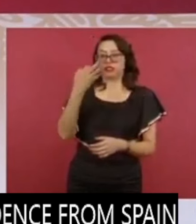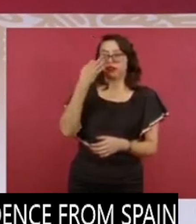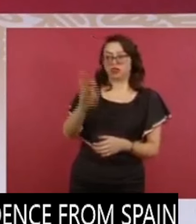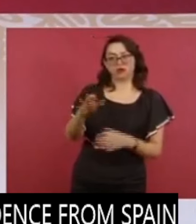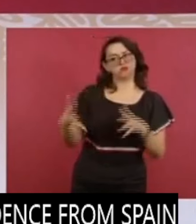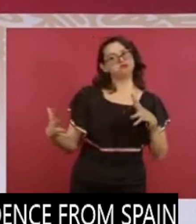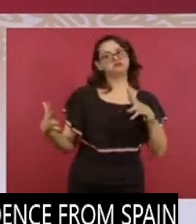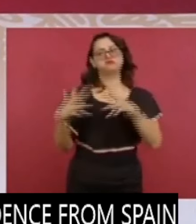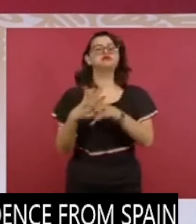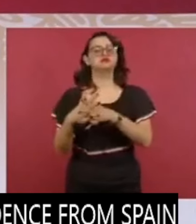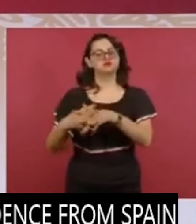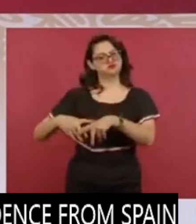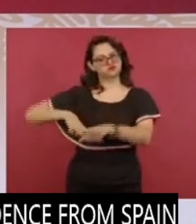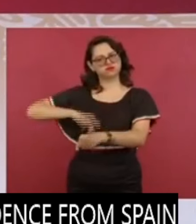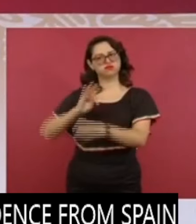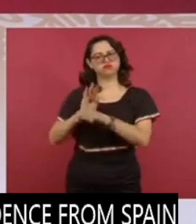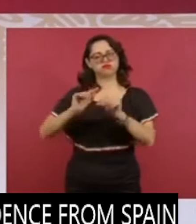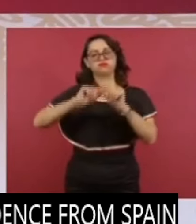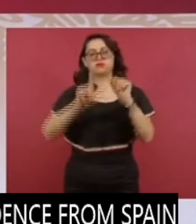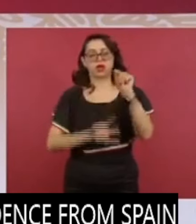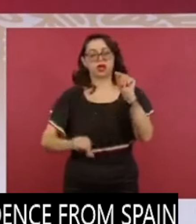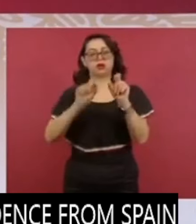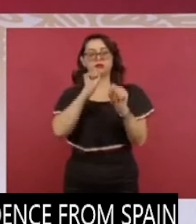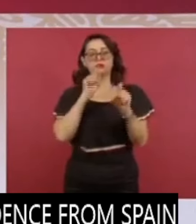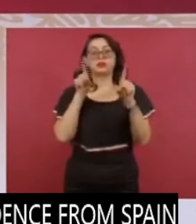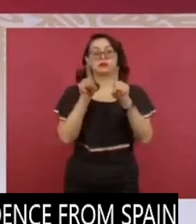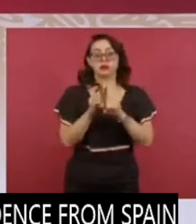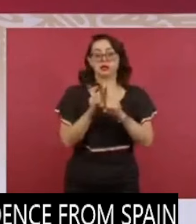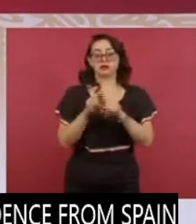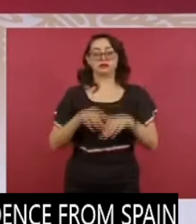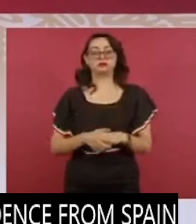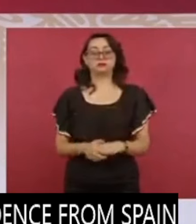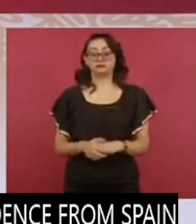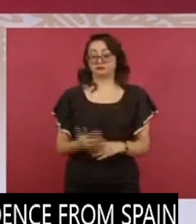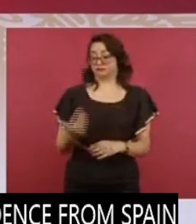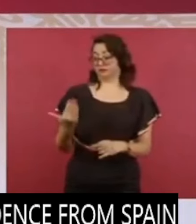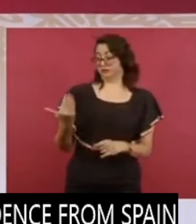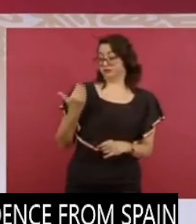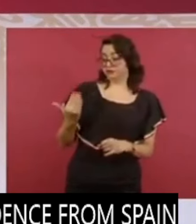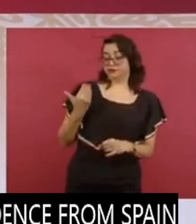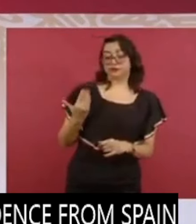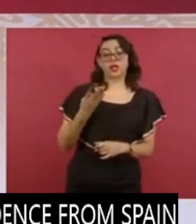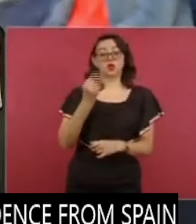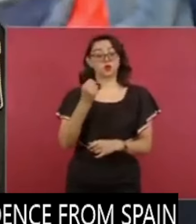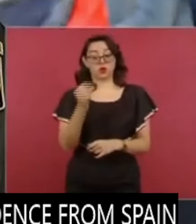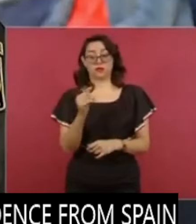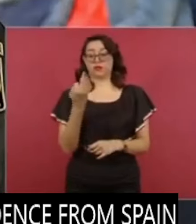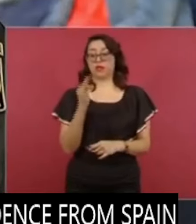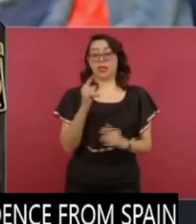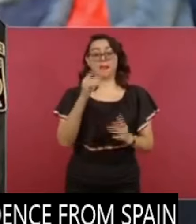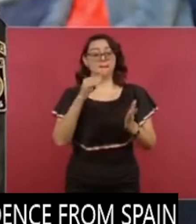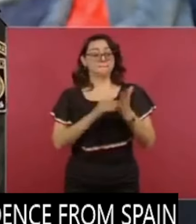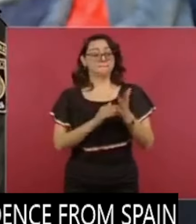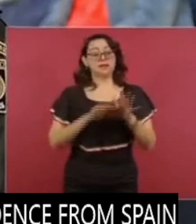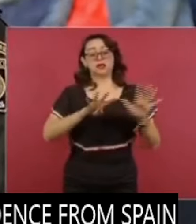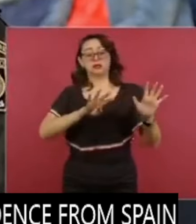Ya a inicios del siglo pasado destacan la Marcha de la Lealtad, suscitada el 9 de febrero